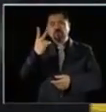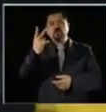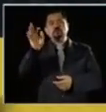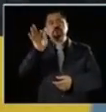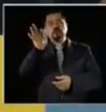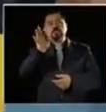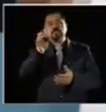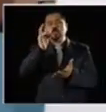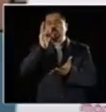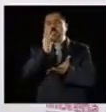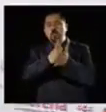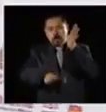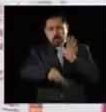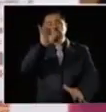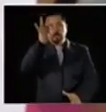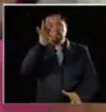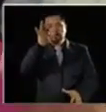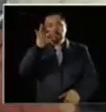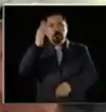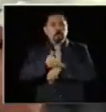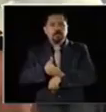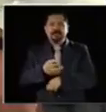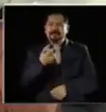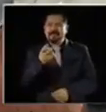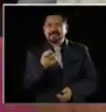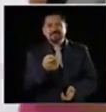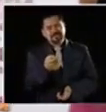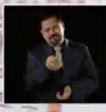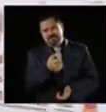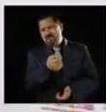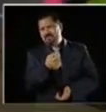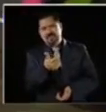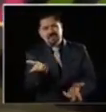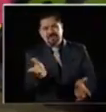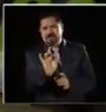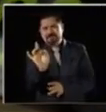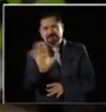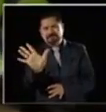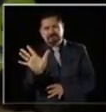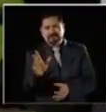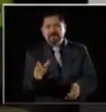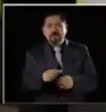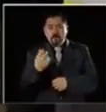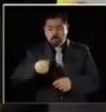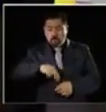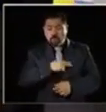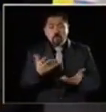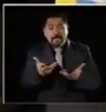aclaran. Es una cifra ridícula. Entonces, nosotros vamos a crear ese cuerpo de periciales para que la gente